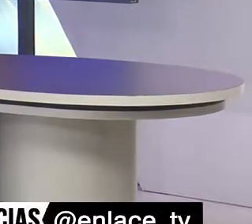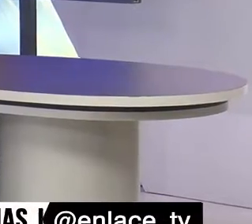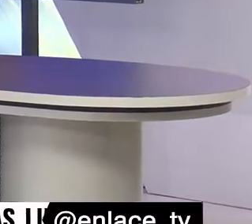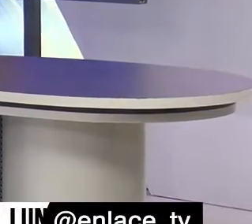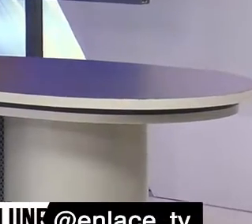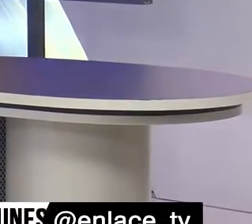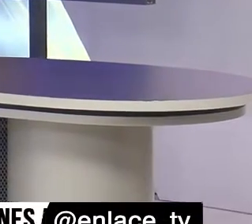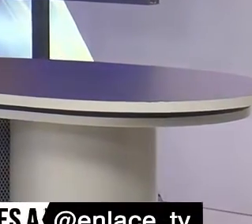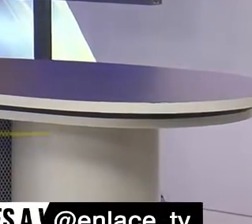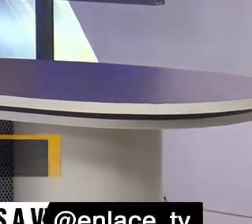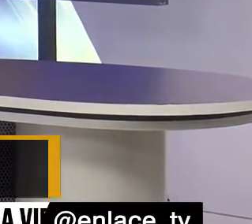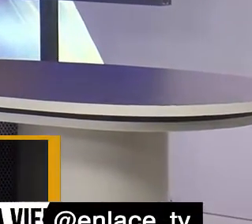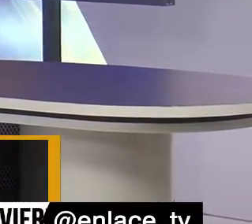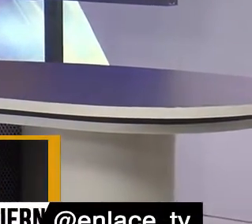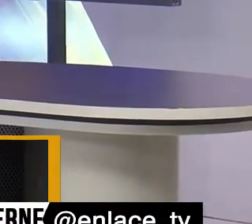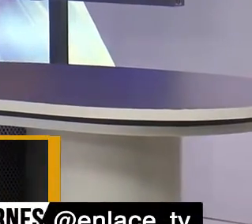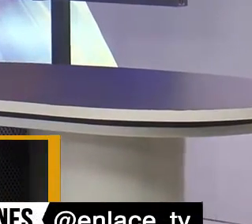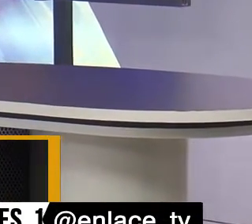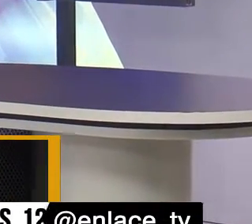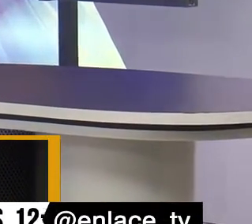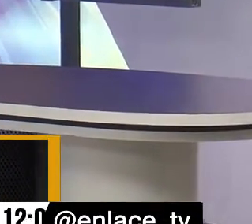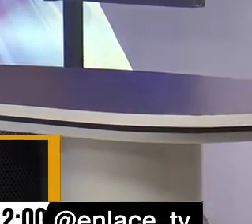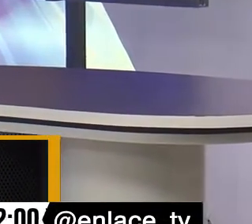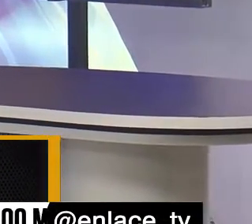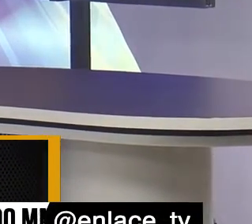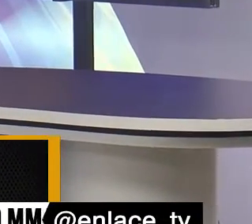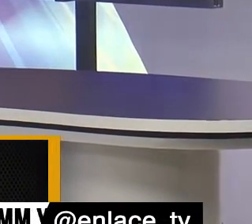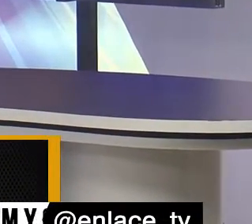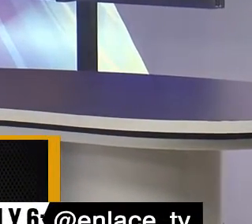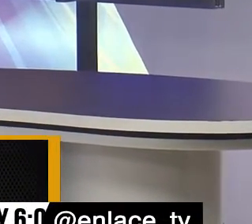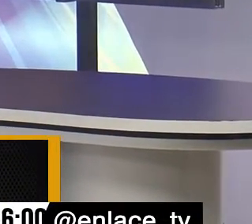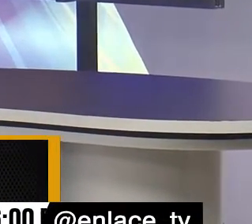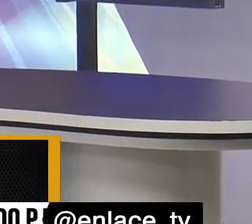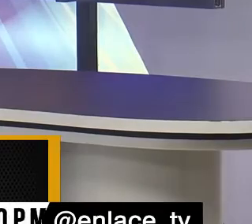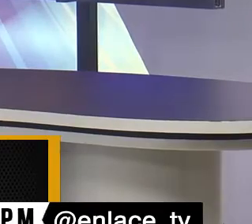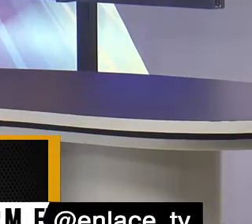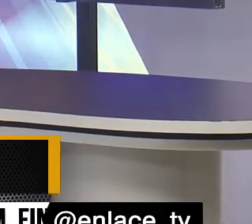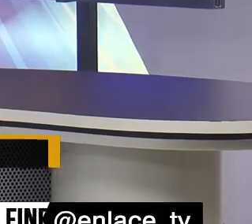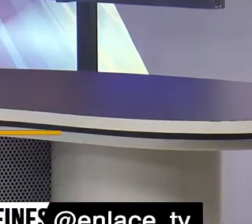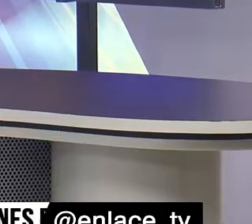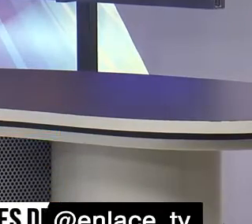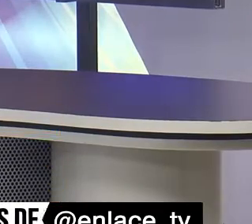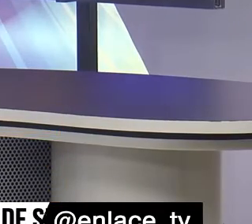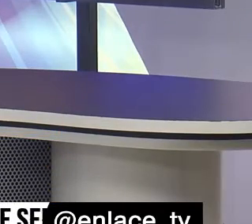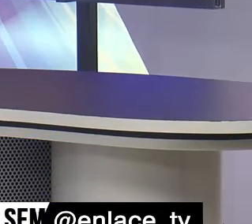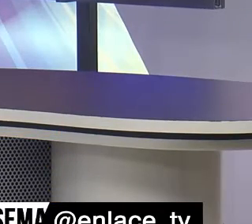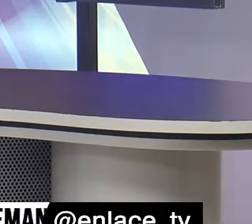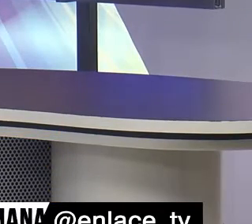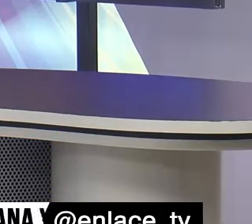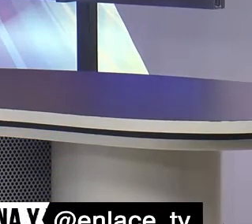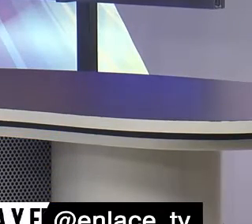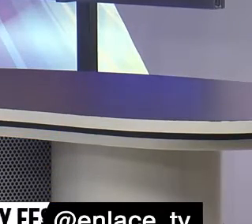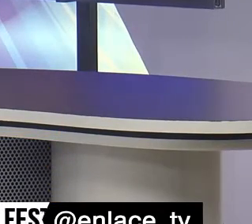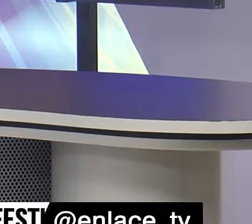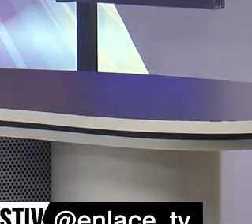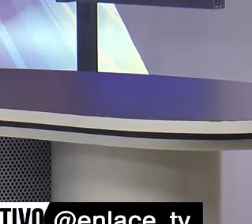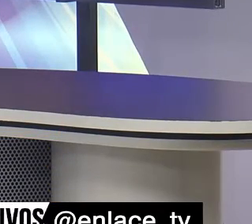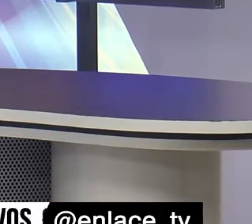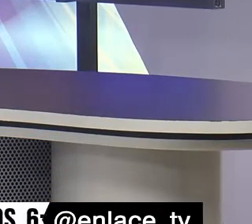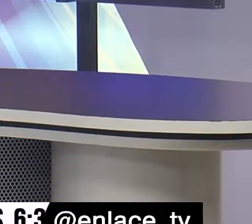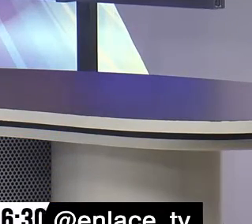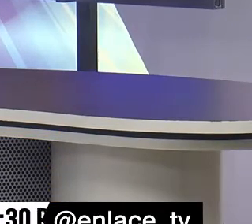Iniciamos con el desarrollo de la información. En hechos confusos, una persona murió en la mañana de este martes en el barrio La Paz. En principio se habló de un